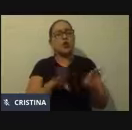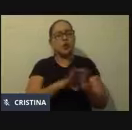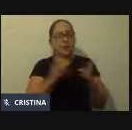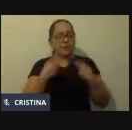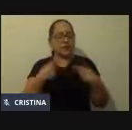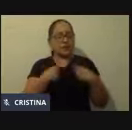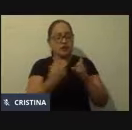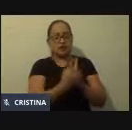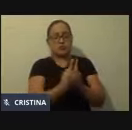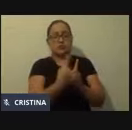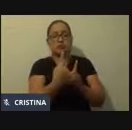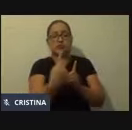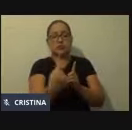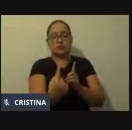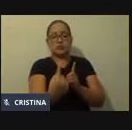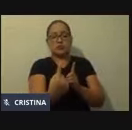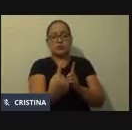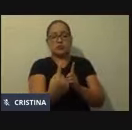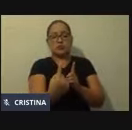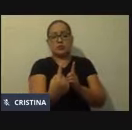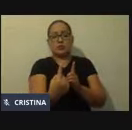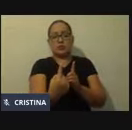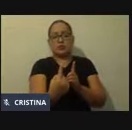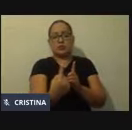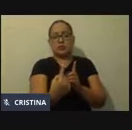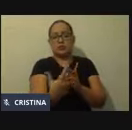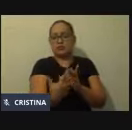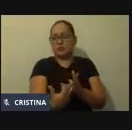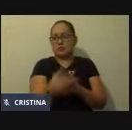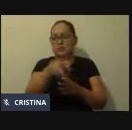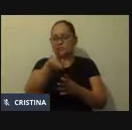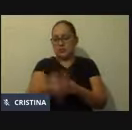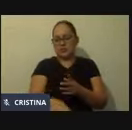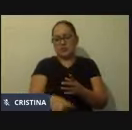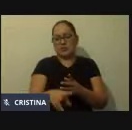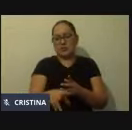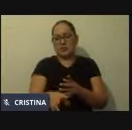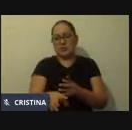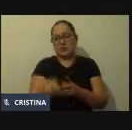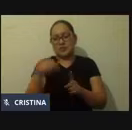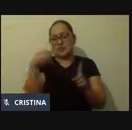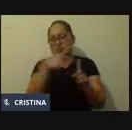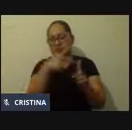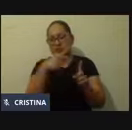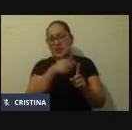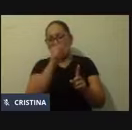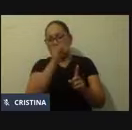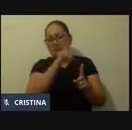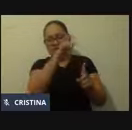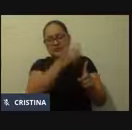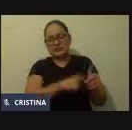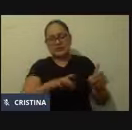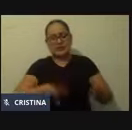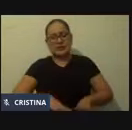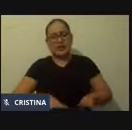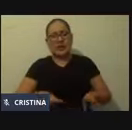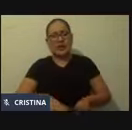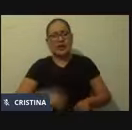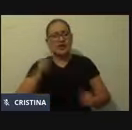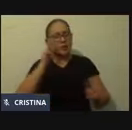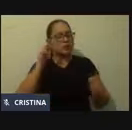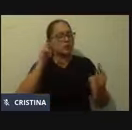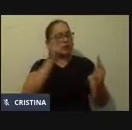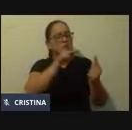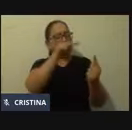permitir sentir a la gente, ¿no? Tenerla aquí junto a ti y decir, ah, mira, ella es de esta forma y su mirada